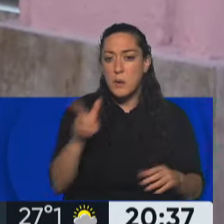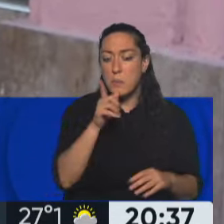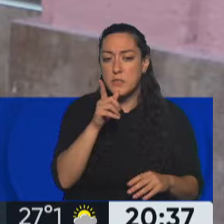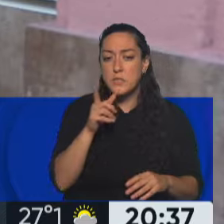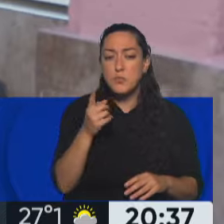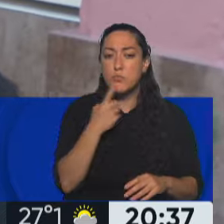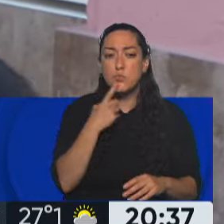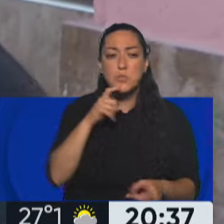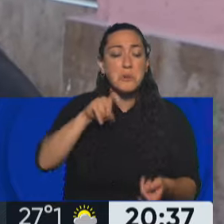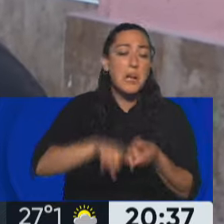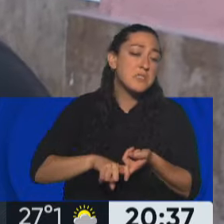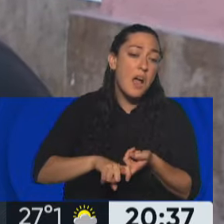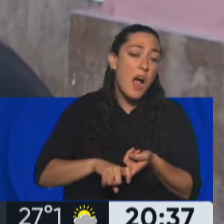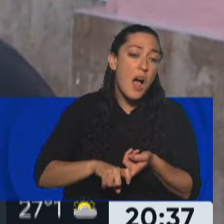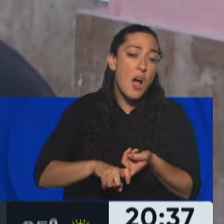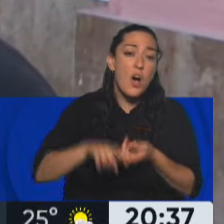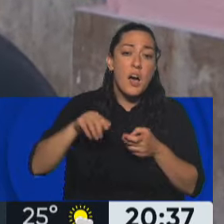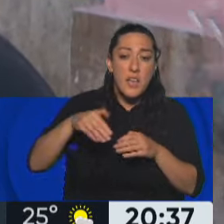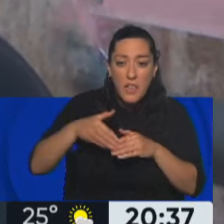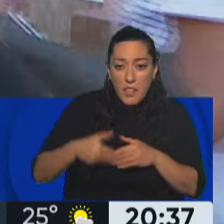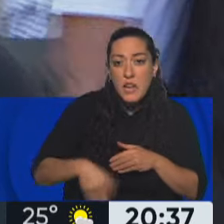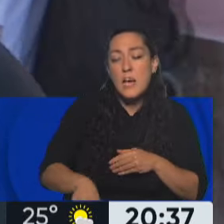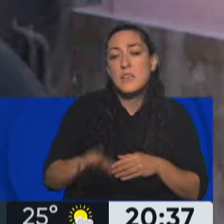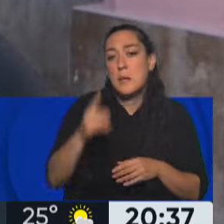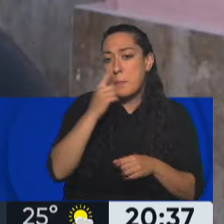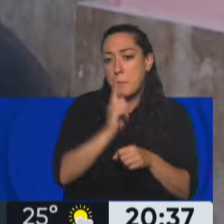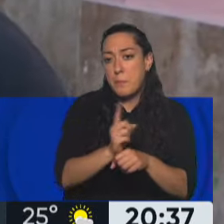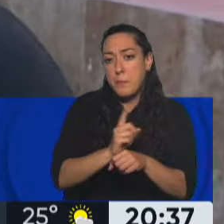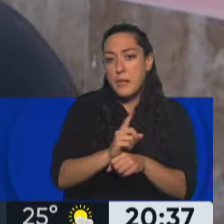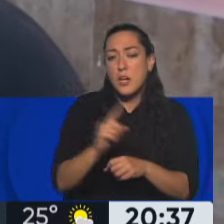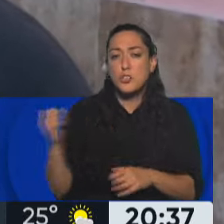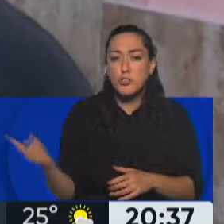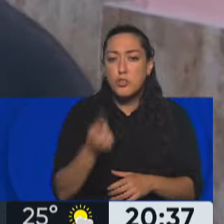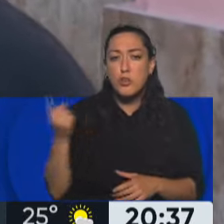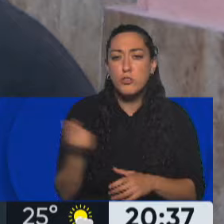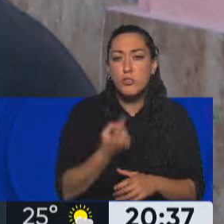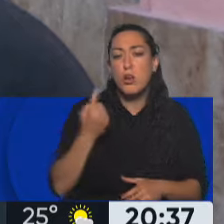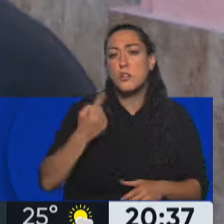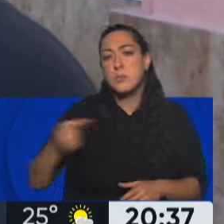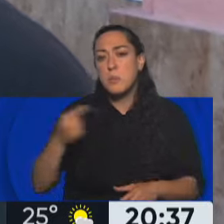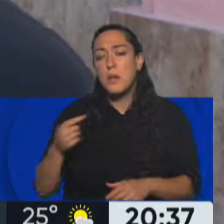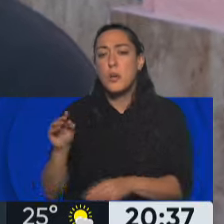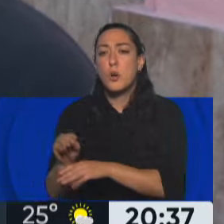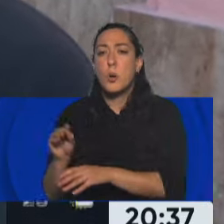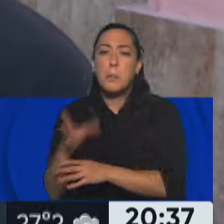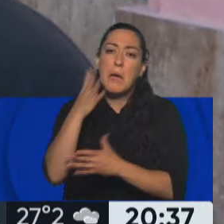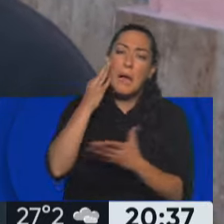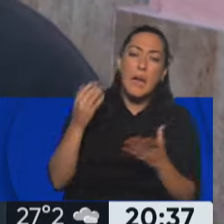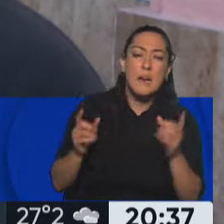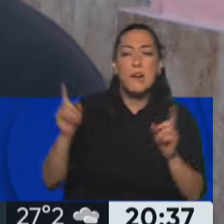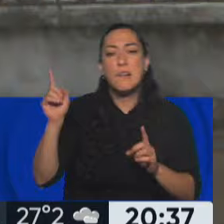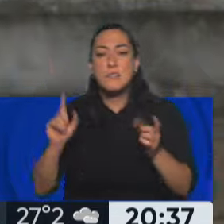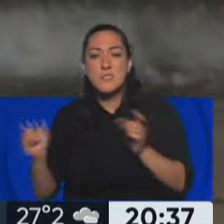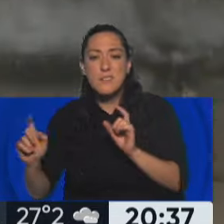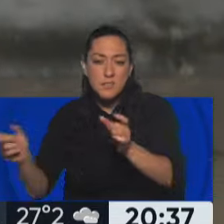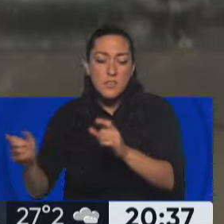casó y bueno, de ahí empezó. Siempre el perro pasaba semanas solo, él venía, le daba de comer, había una